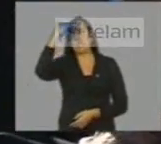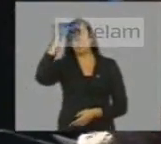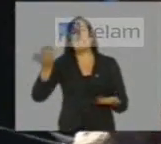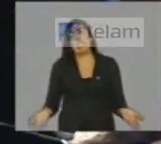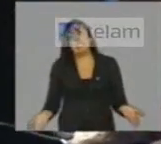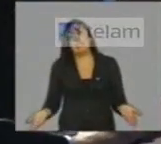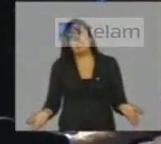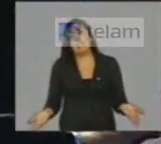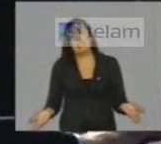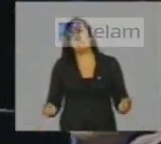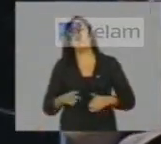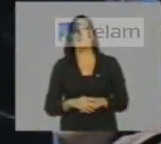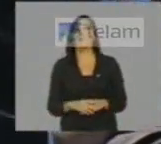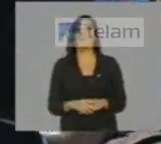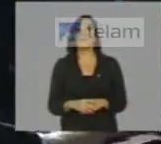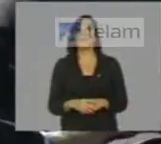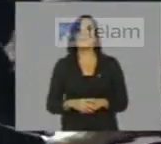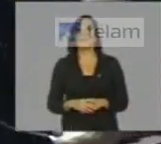Porque